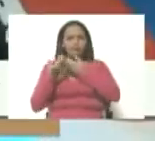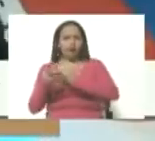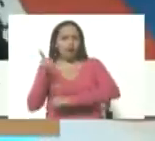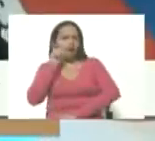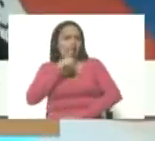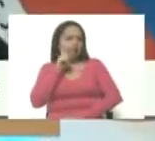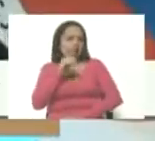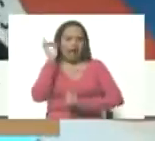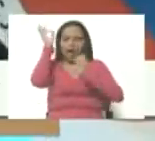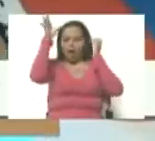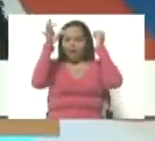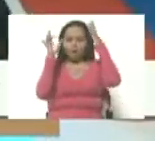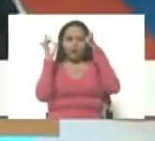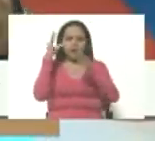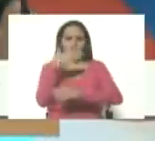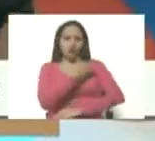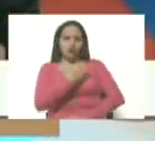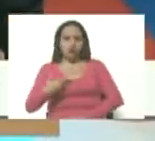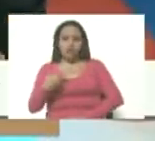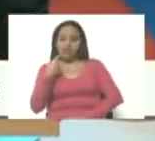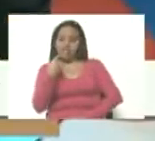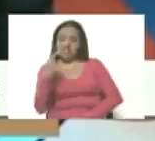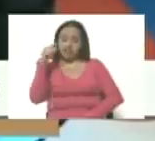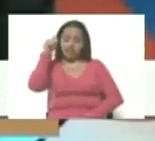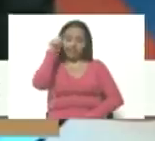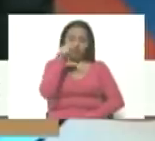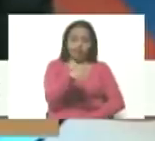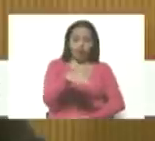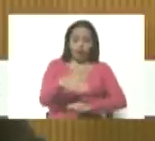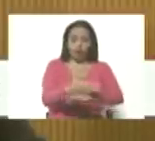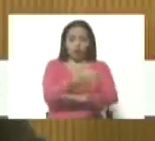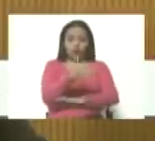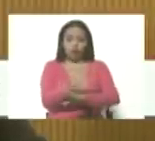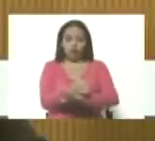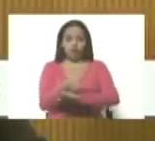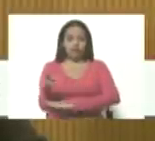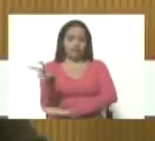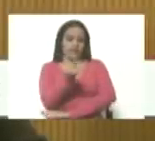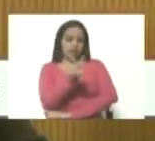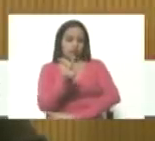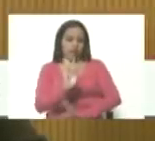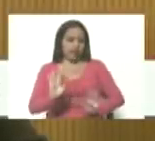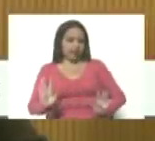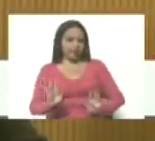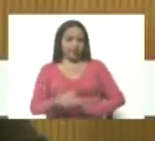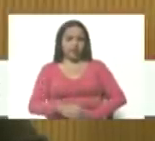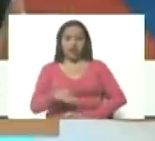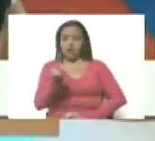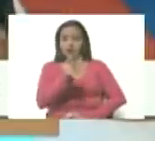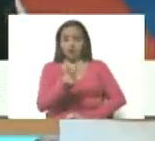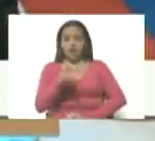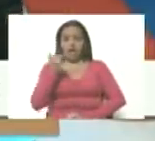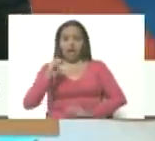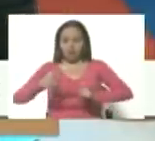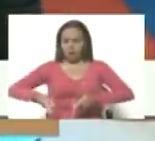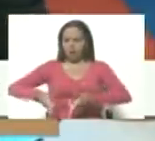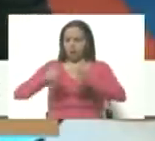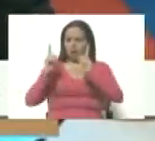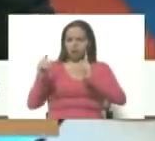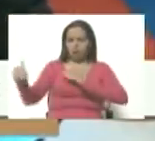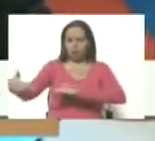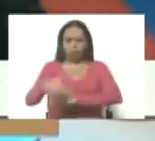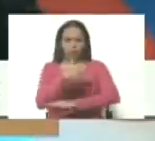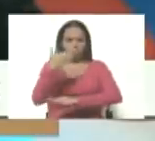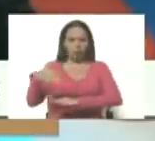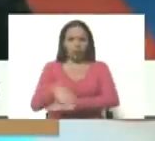cinismo, quiere señalar que Venezuela es permisible